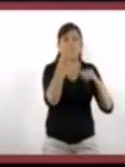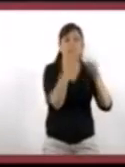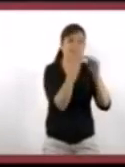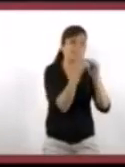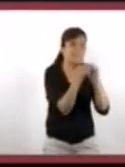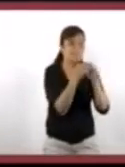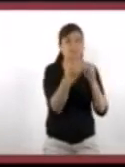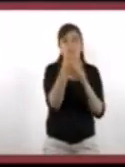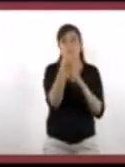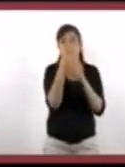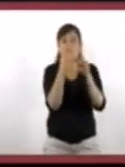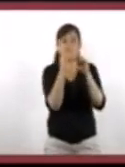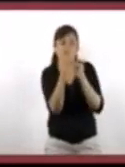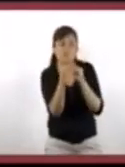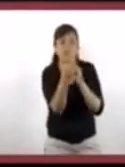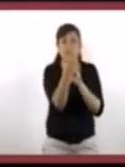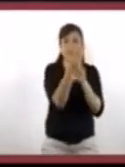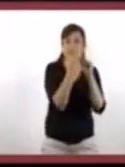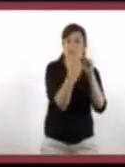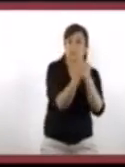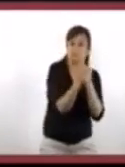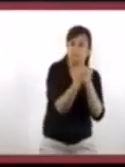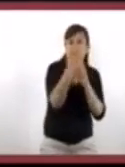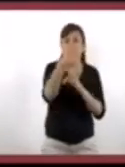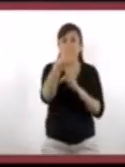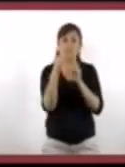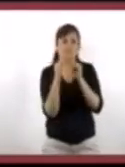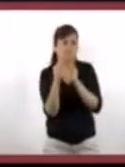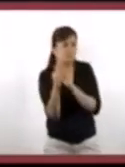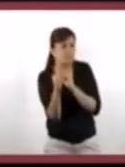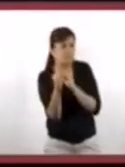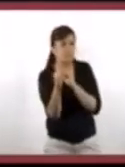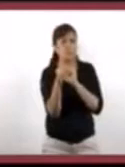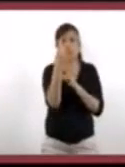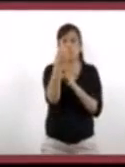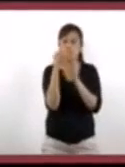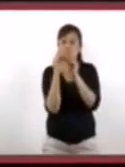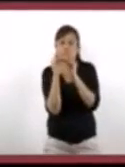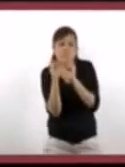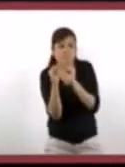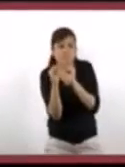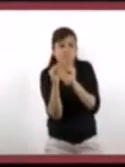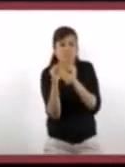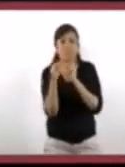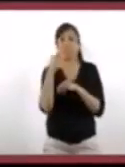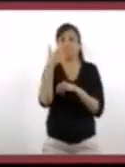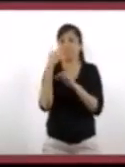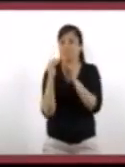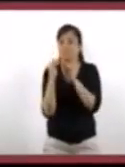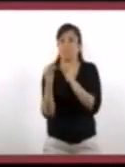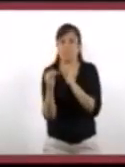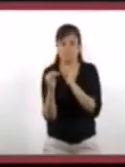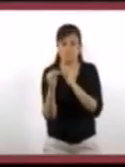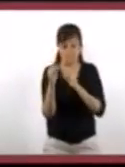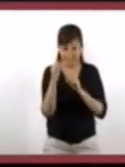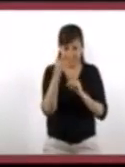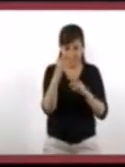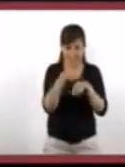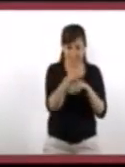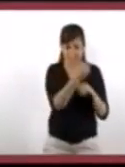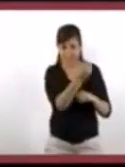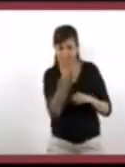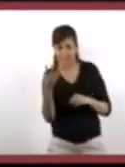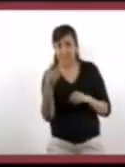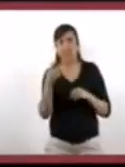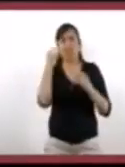3 pulgadas, 1 pulgada, 6 pulgadas, 1 pulgada y 7 pulgadas. Imaginemos